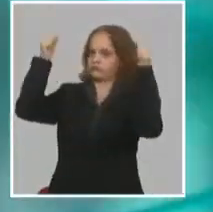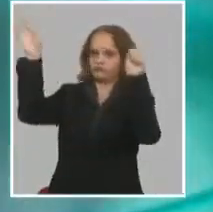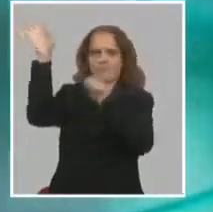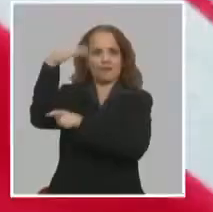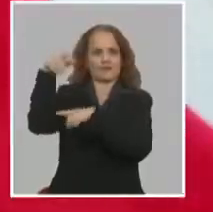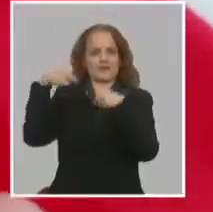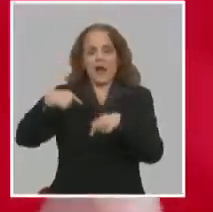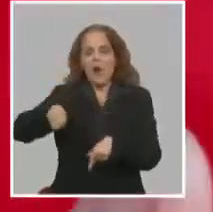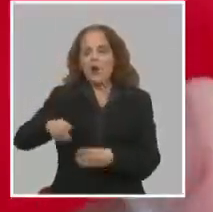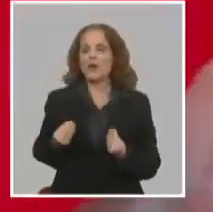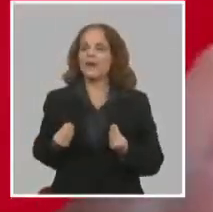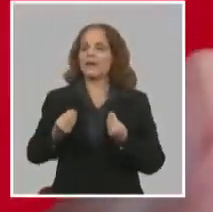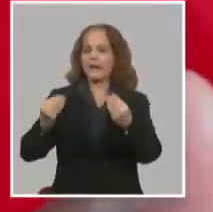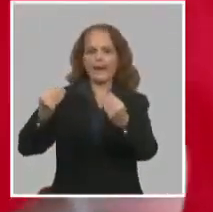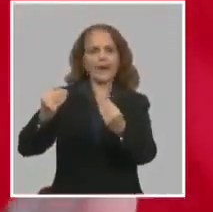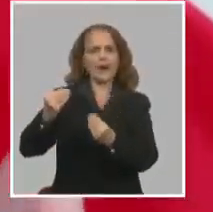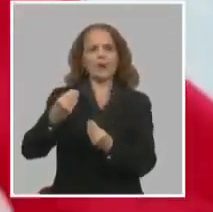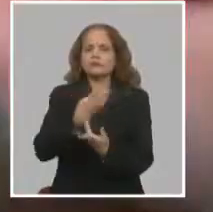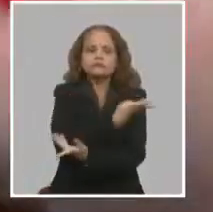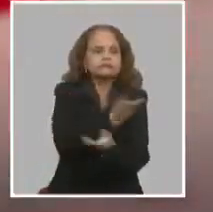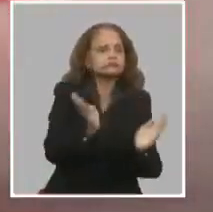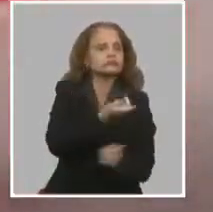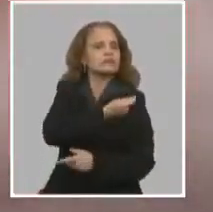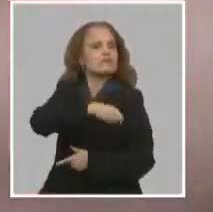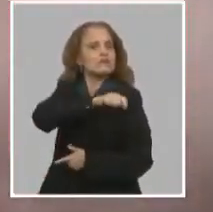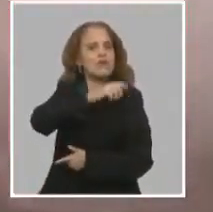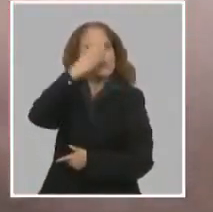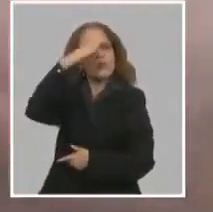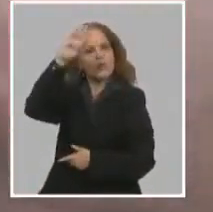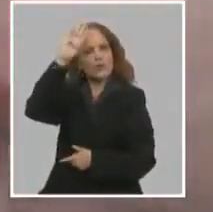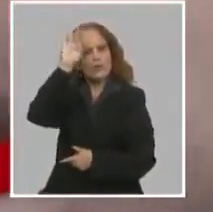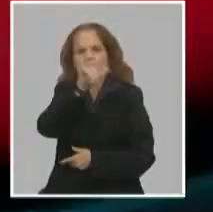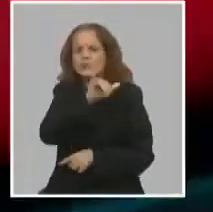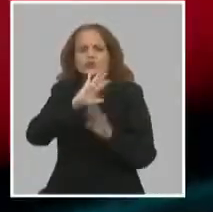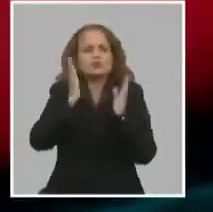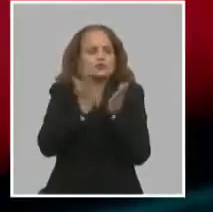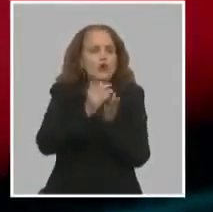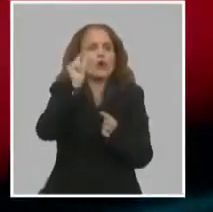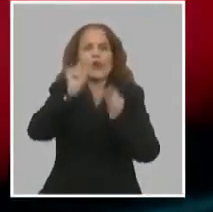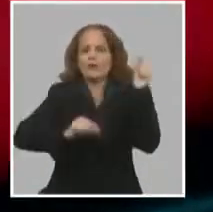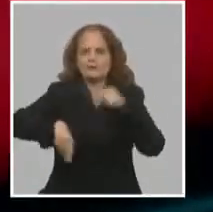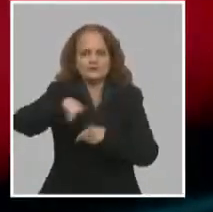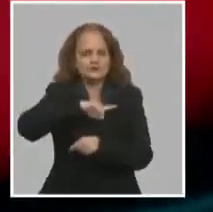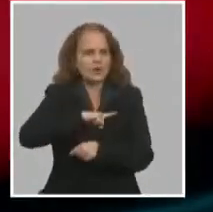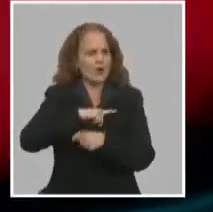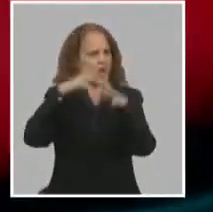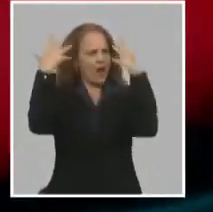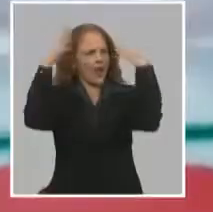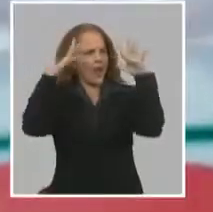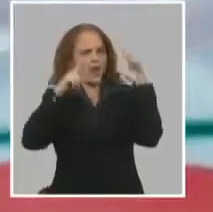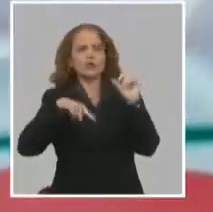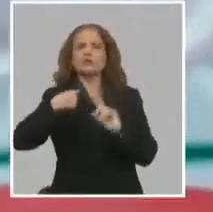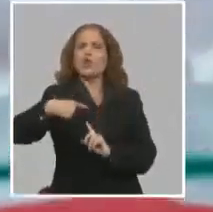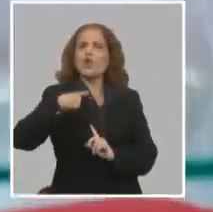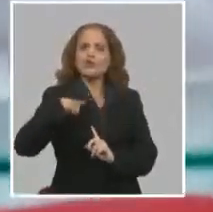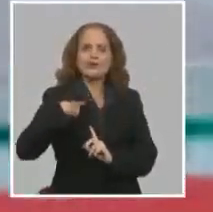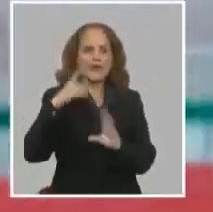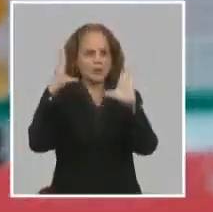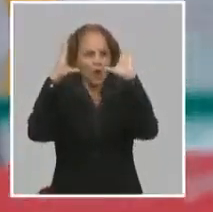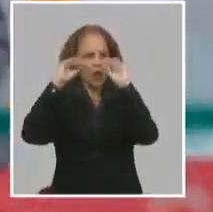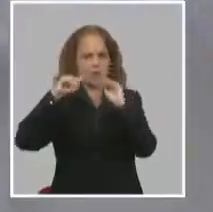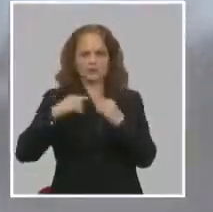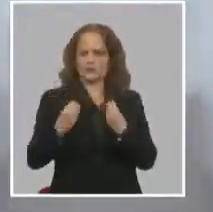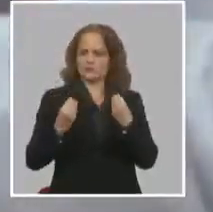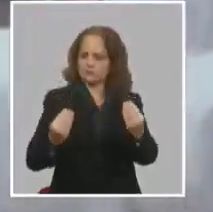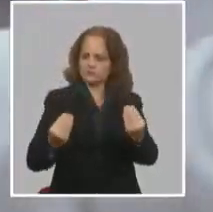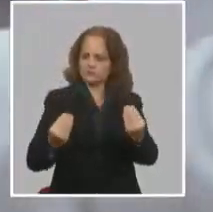de Cuba, regalársela a todos los que también compartieron con nosotros esos aplausos a las 9 de la noche. Por eso la estamos